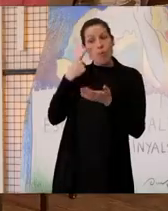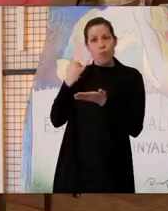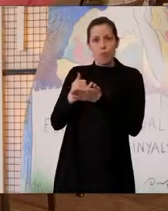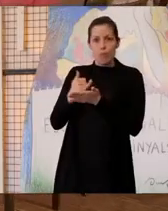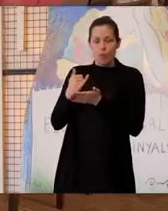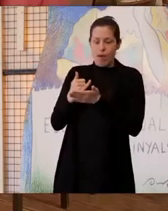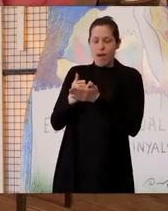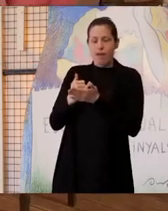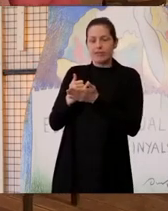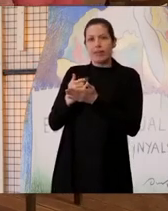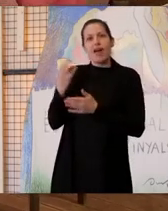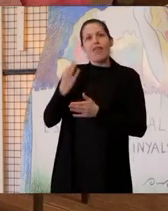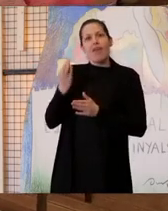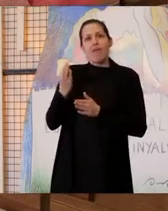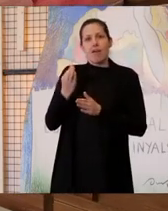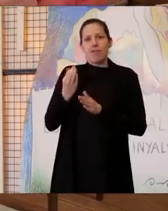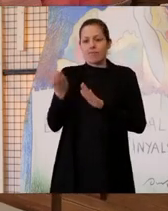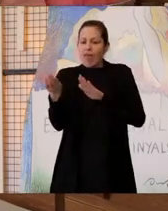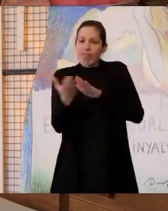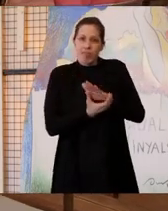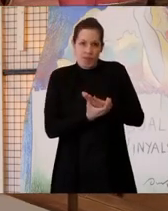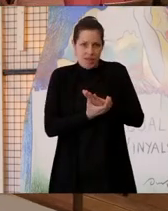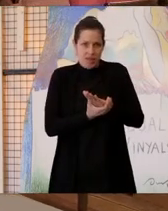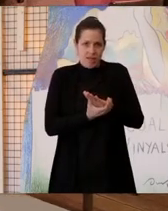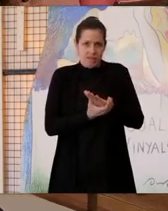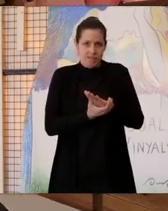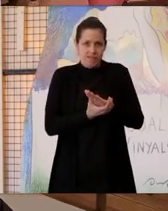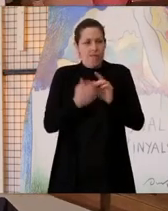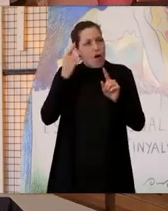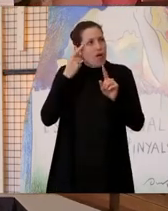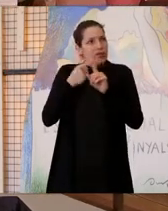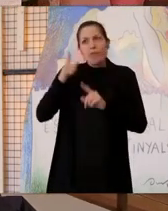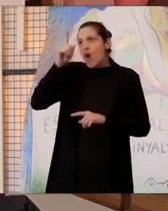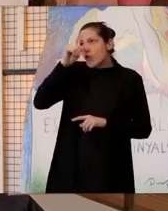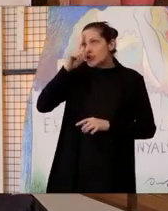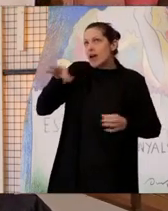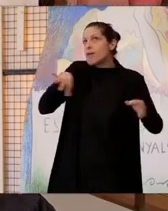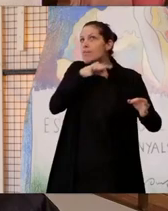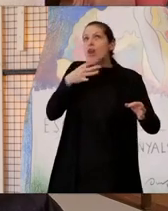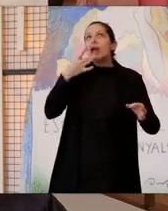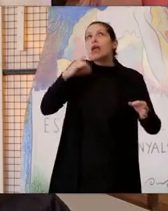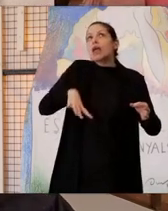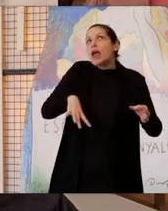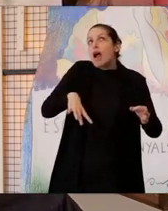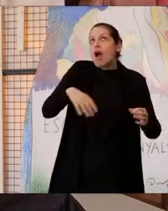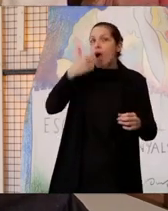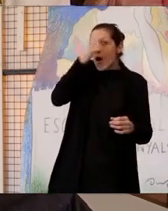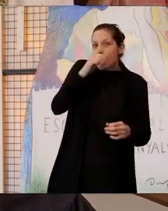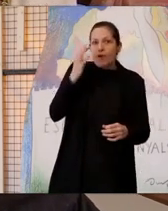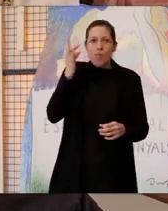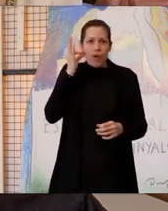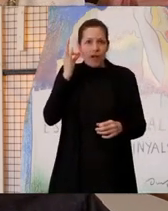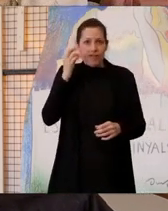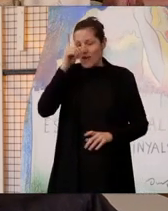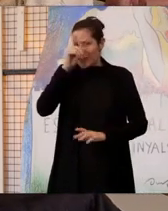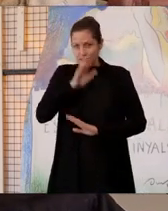los jueces no supieran si el que tocaba el violín era un hombre o era una mujer y si vosotros veis ahora orquestas porque esto se